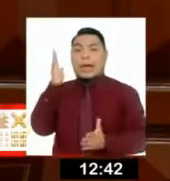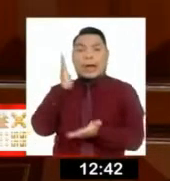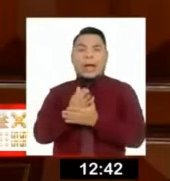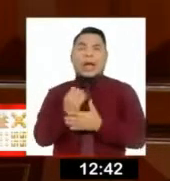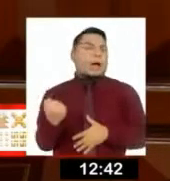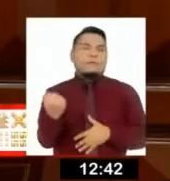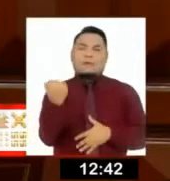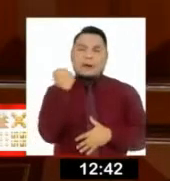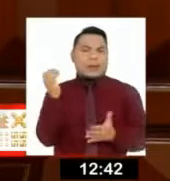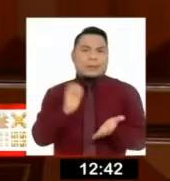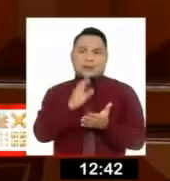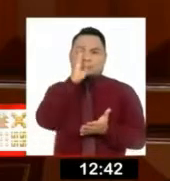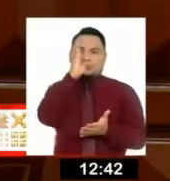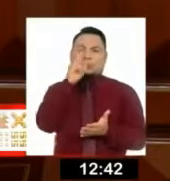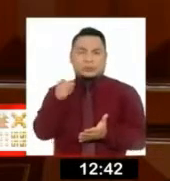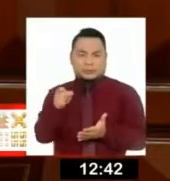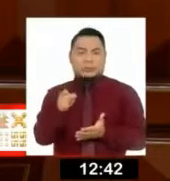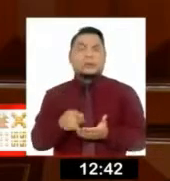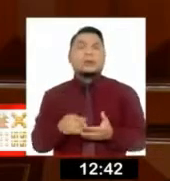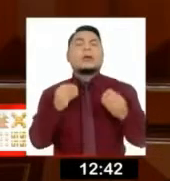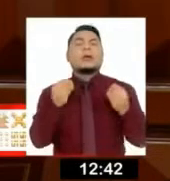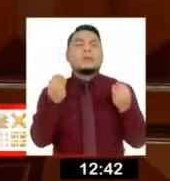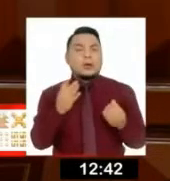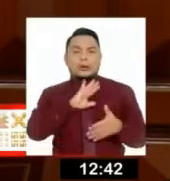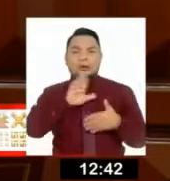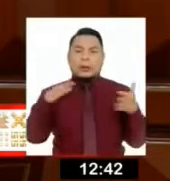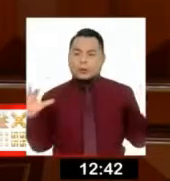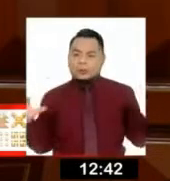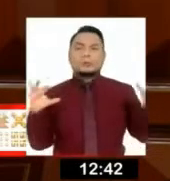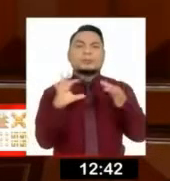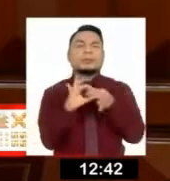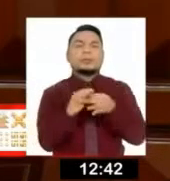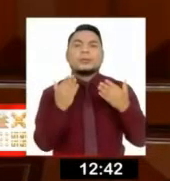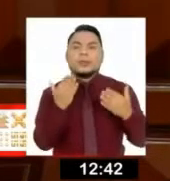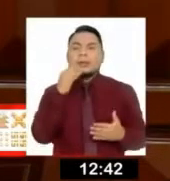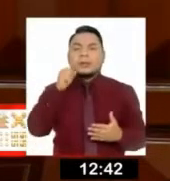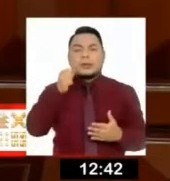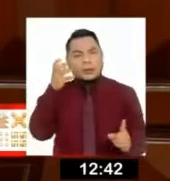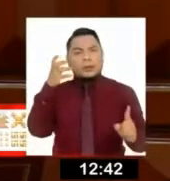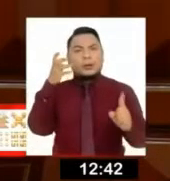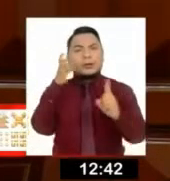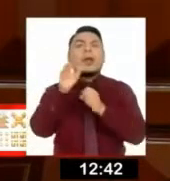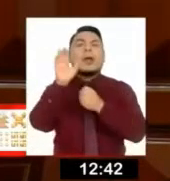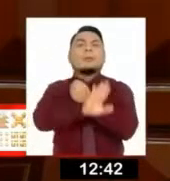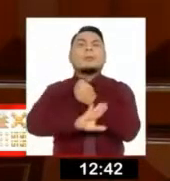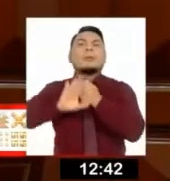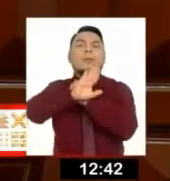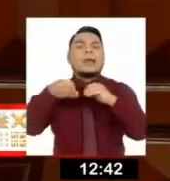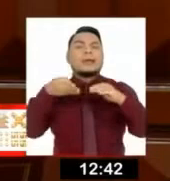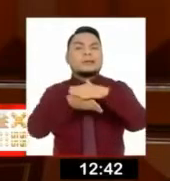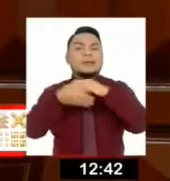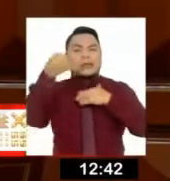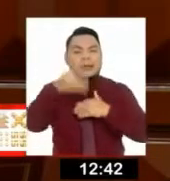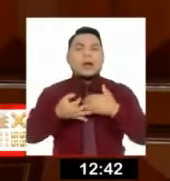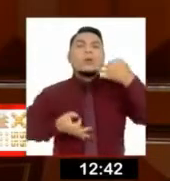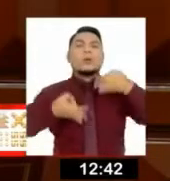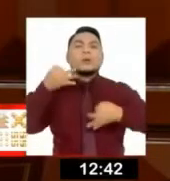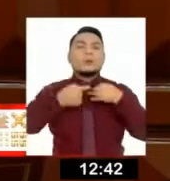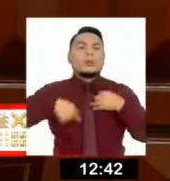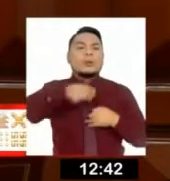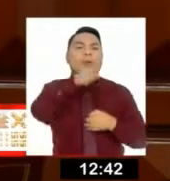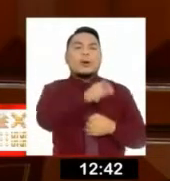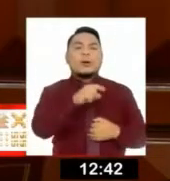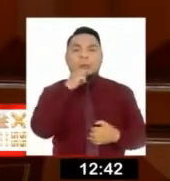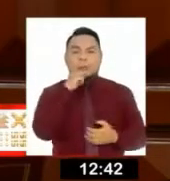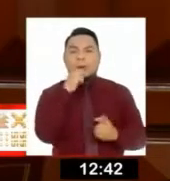del grupo familiar. Solo de forma articulada y coordinada se logrará la protección y acceso real a la justicia para las